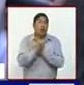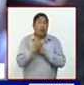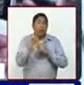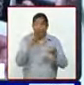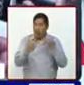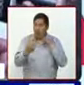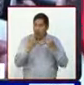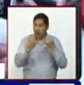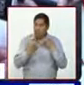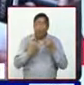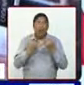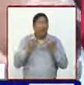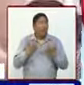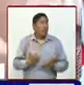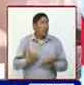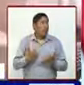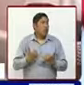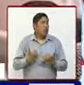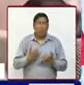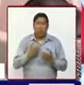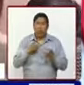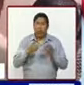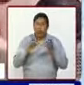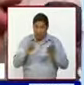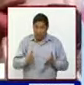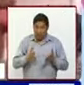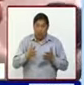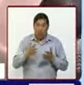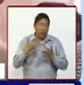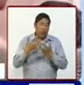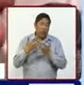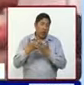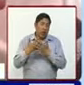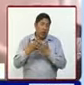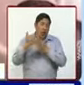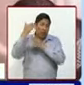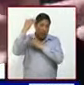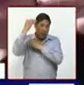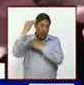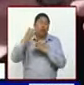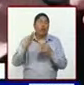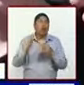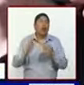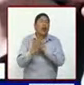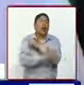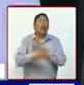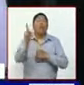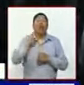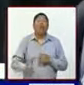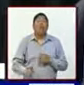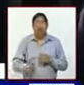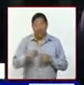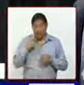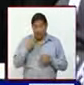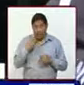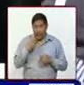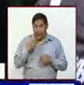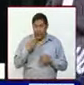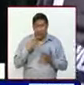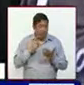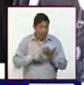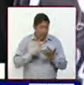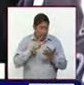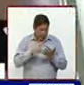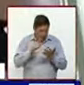informe. Y esta mañana el director del Centro Penitenciario de Chonchocoro de La Paz ha hecho conocer a esta autoridad